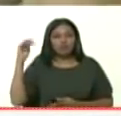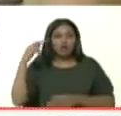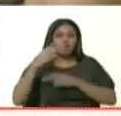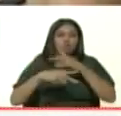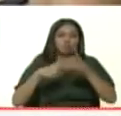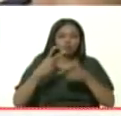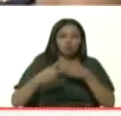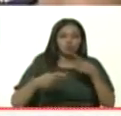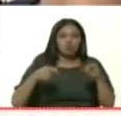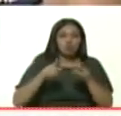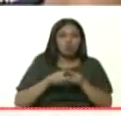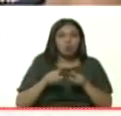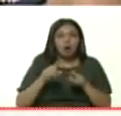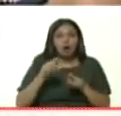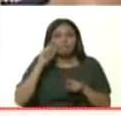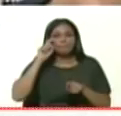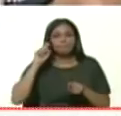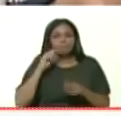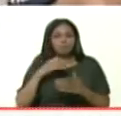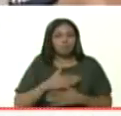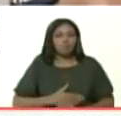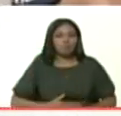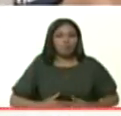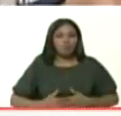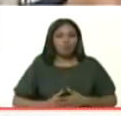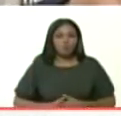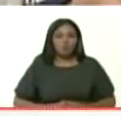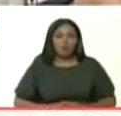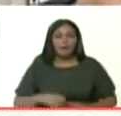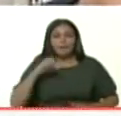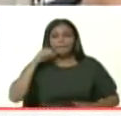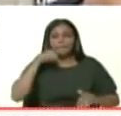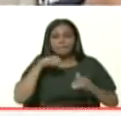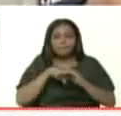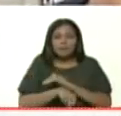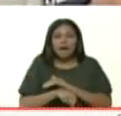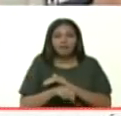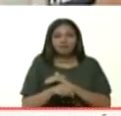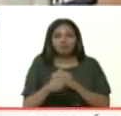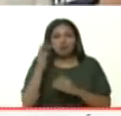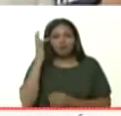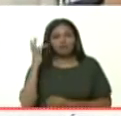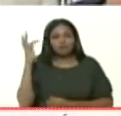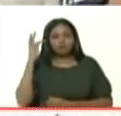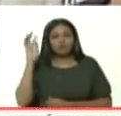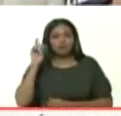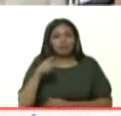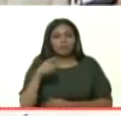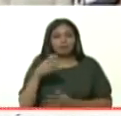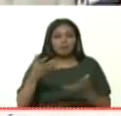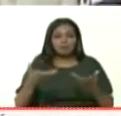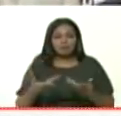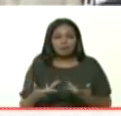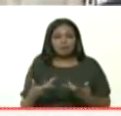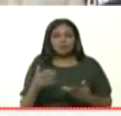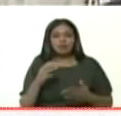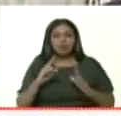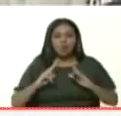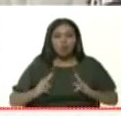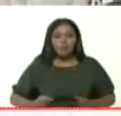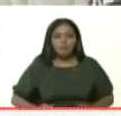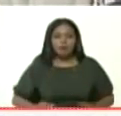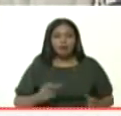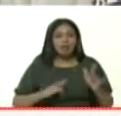proceso de gestación, para el parto, y una filosofía para recibir humana